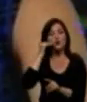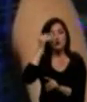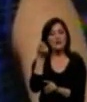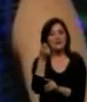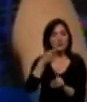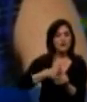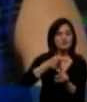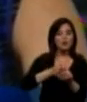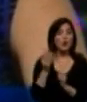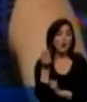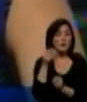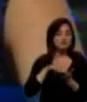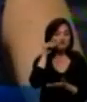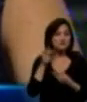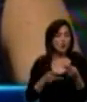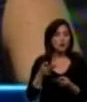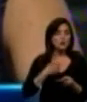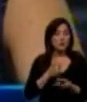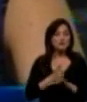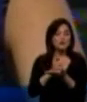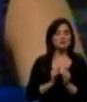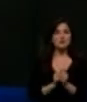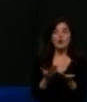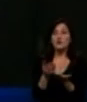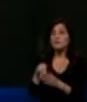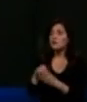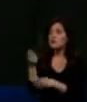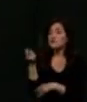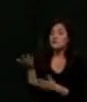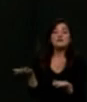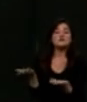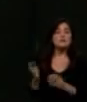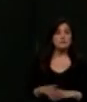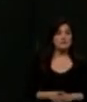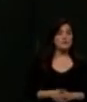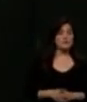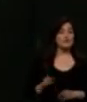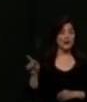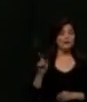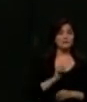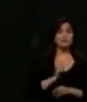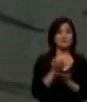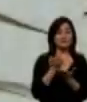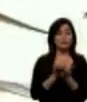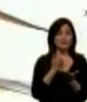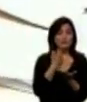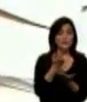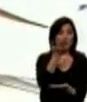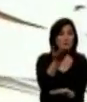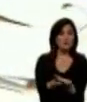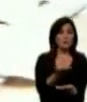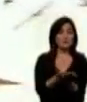Que no tienen como su contraparte un financiamiento identificado. Para el analista económico Alberto Acosta, dichos ofrecimientos se traducen en